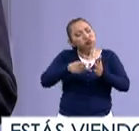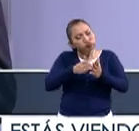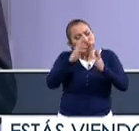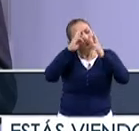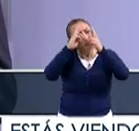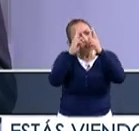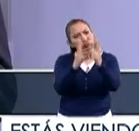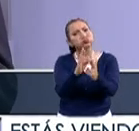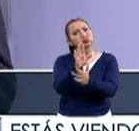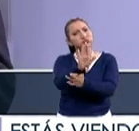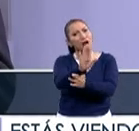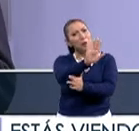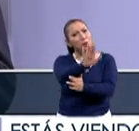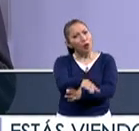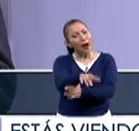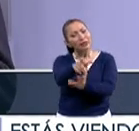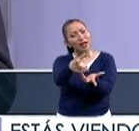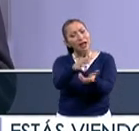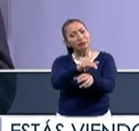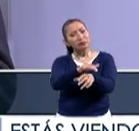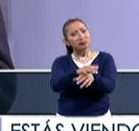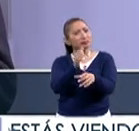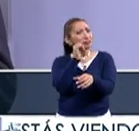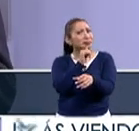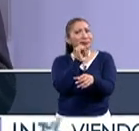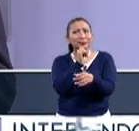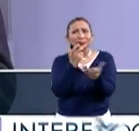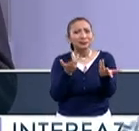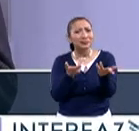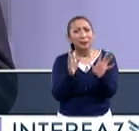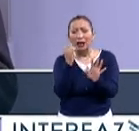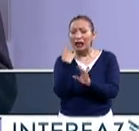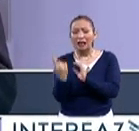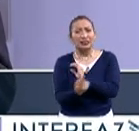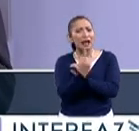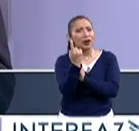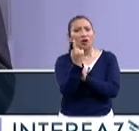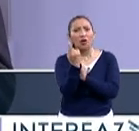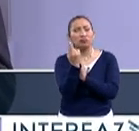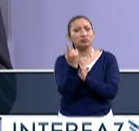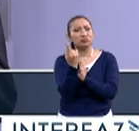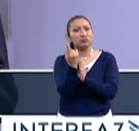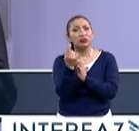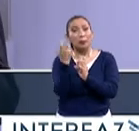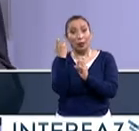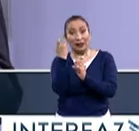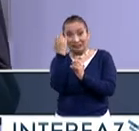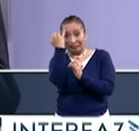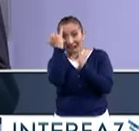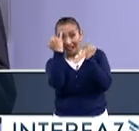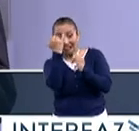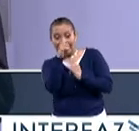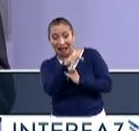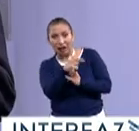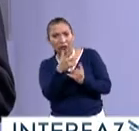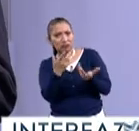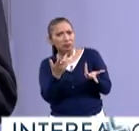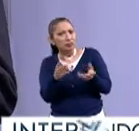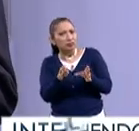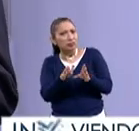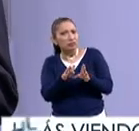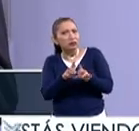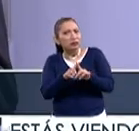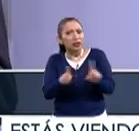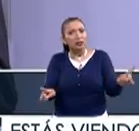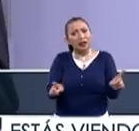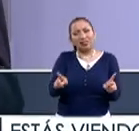con que somos amigos para siempre. En esa perspectiva no tiene nada que ver